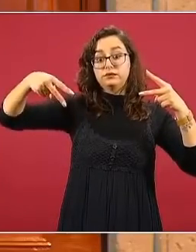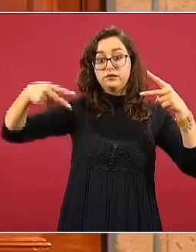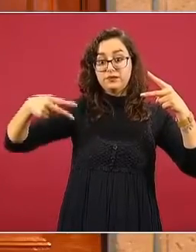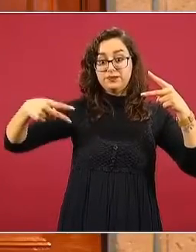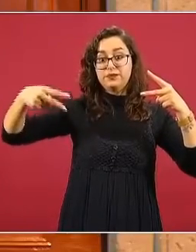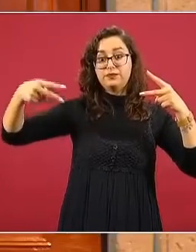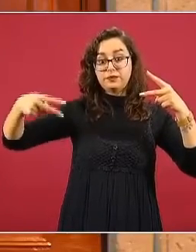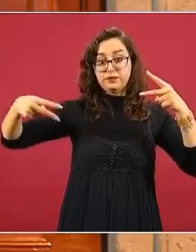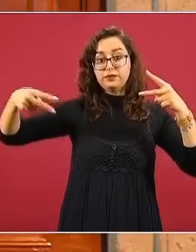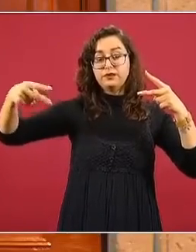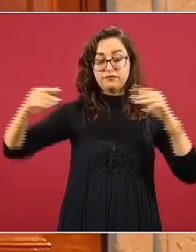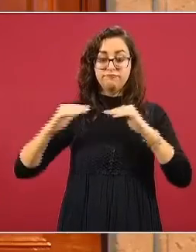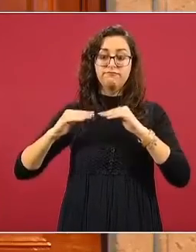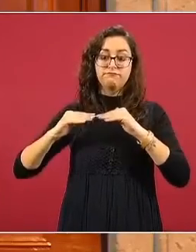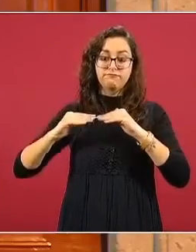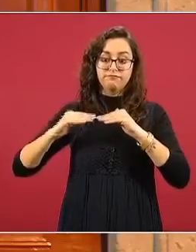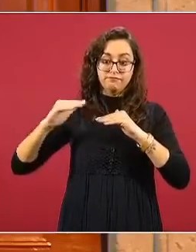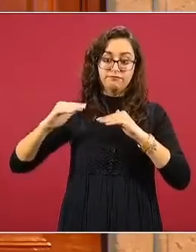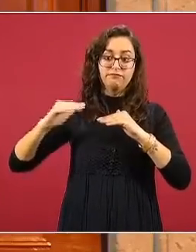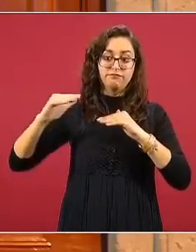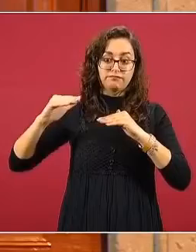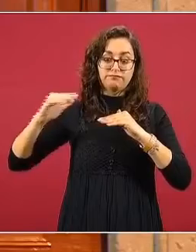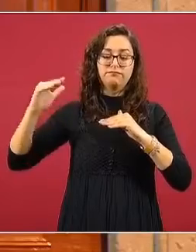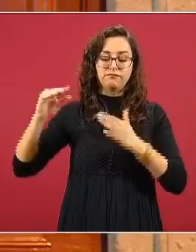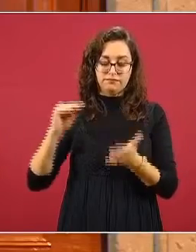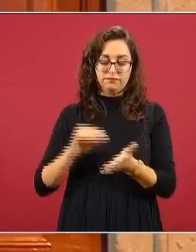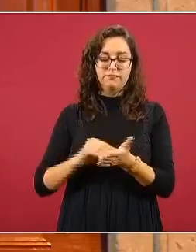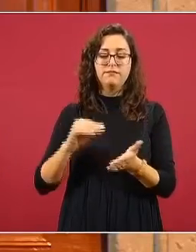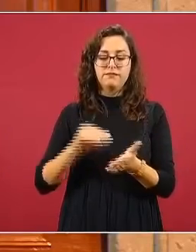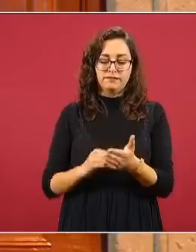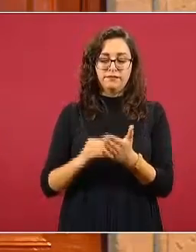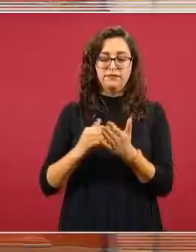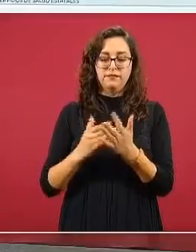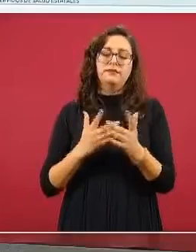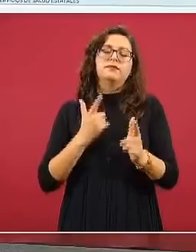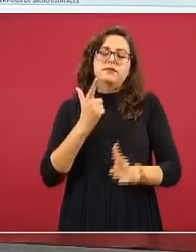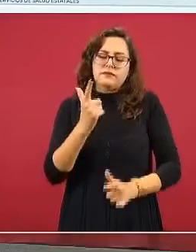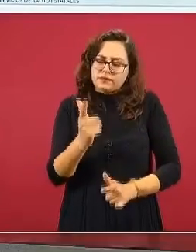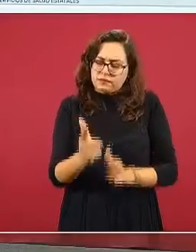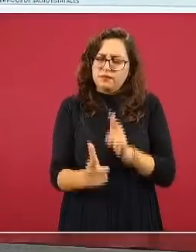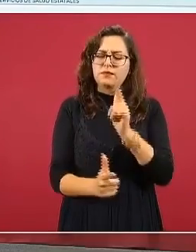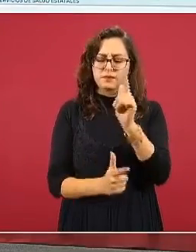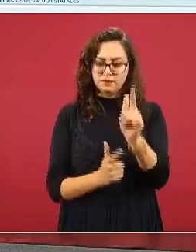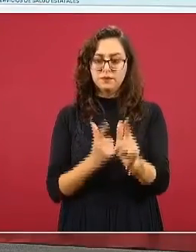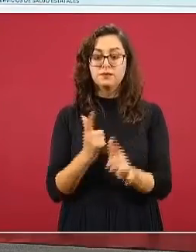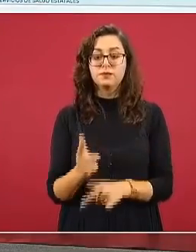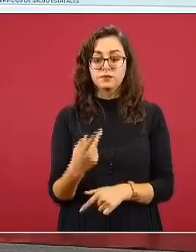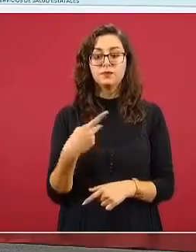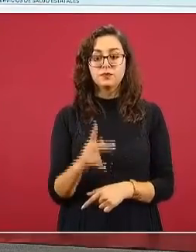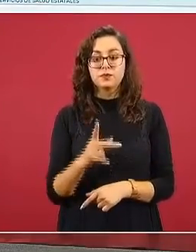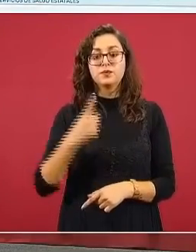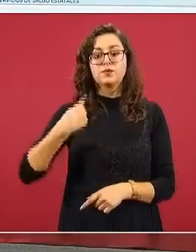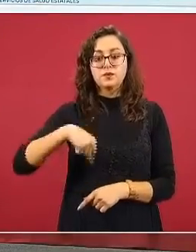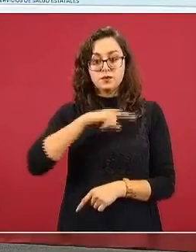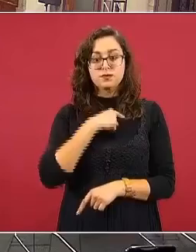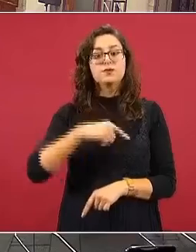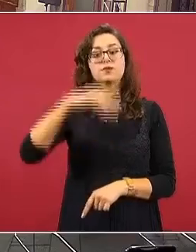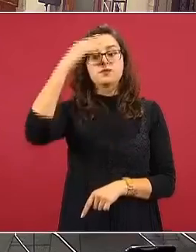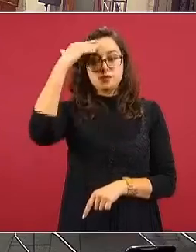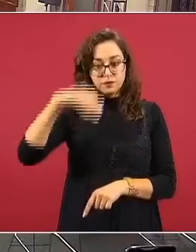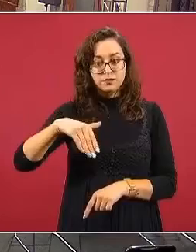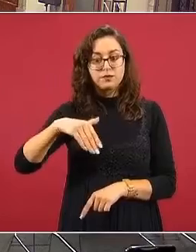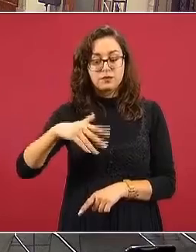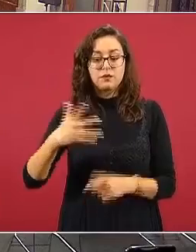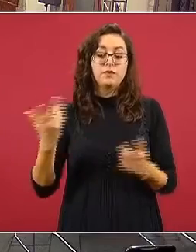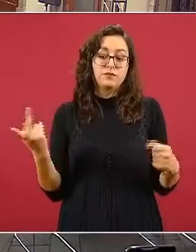epidemia, tiene aún todavía una tendencia ascendente de comportamiento, que además también sabemos está dada precisamente por el